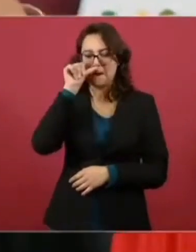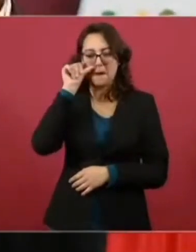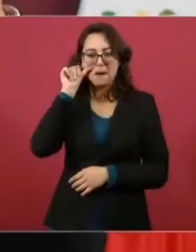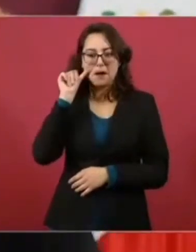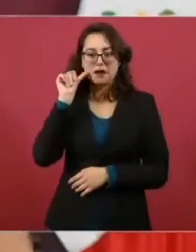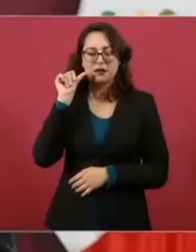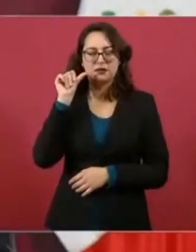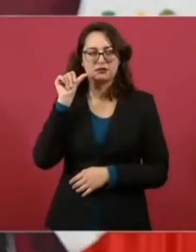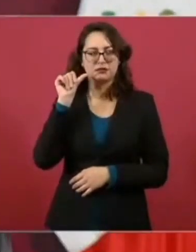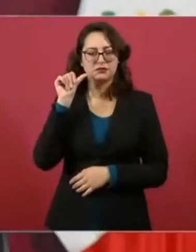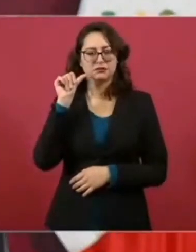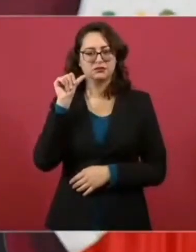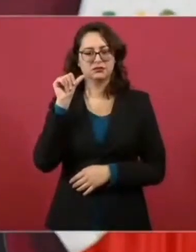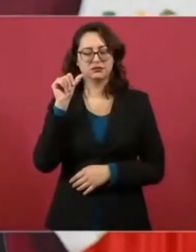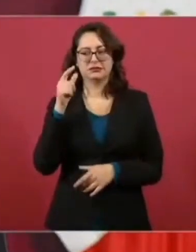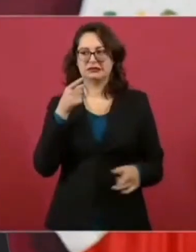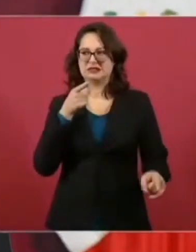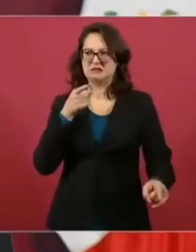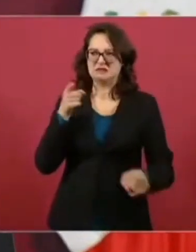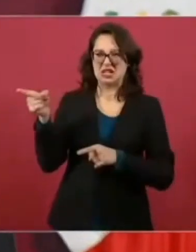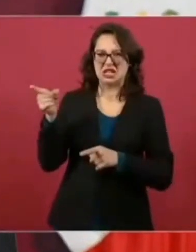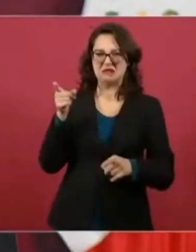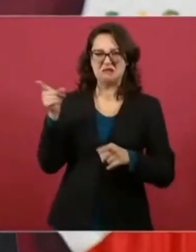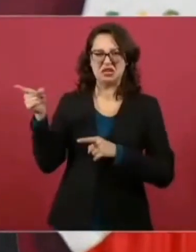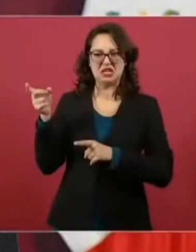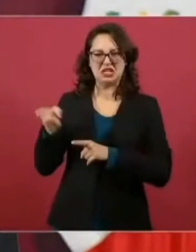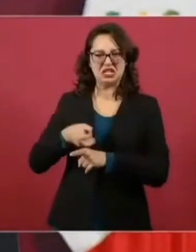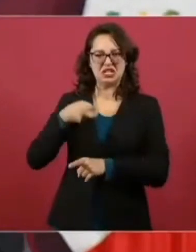Muchos insultos.